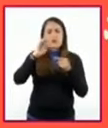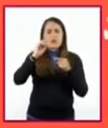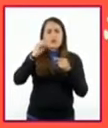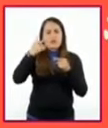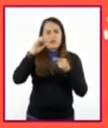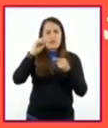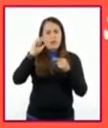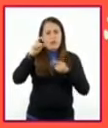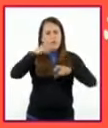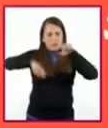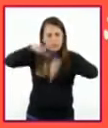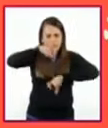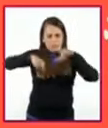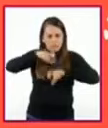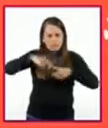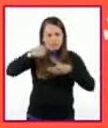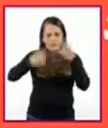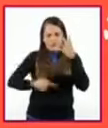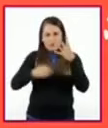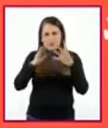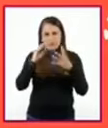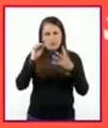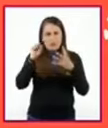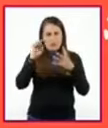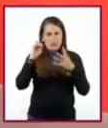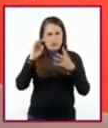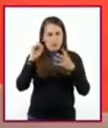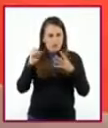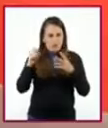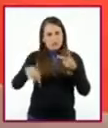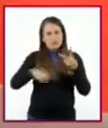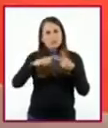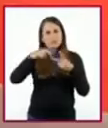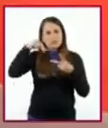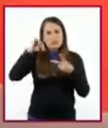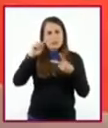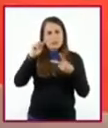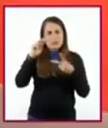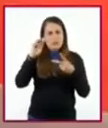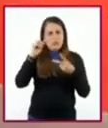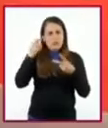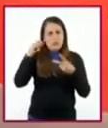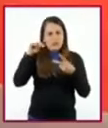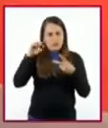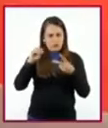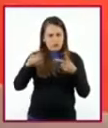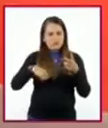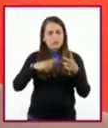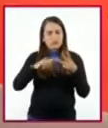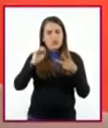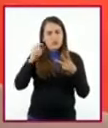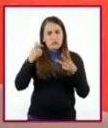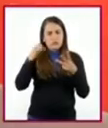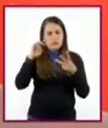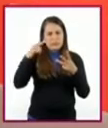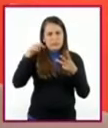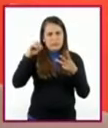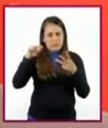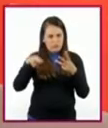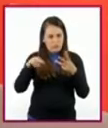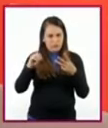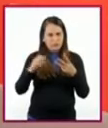fósforo, nitrógeno y oxígeno. Los introduciremos a cada uno de los ciclos para